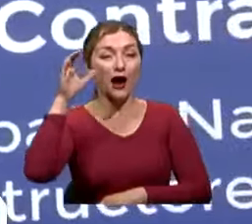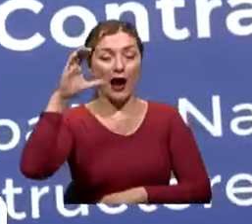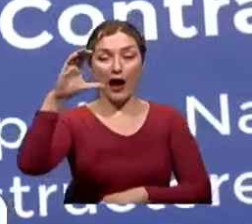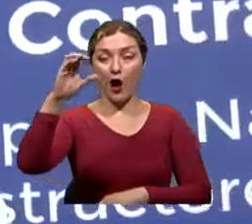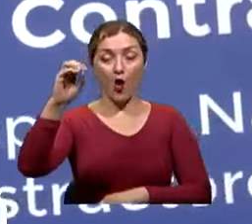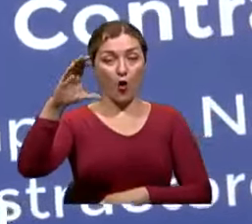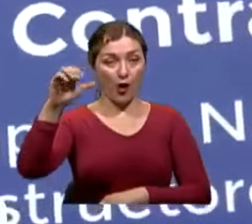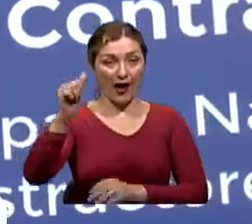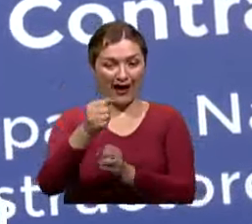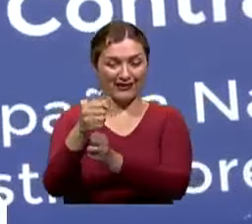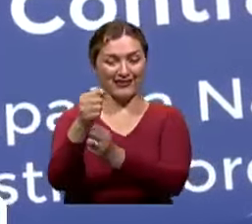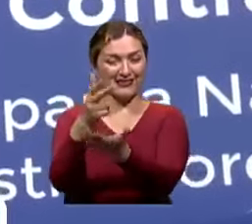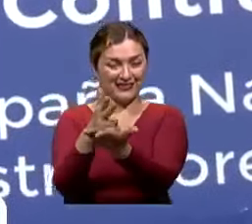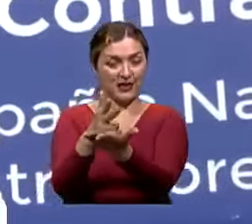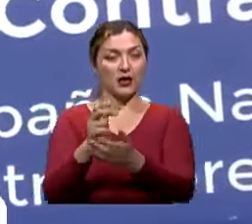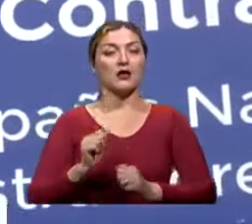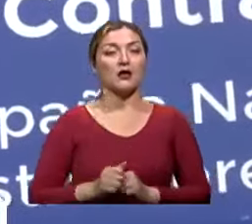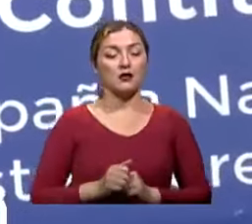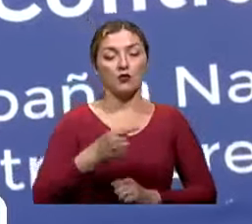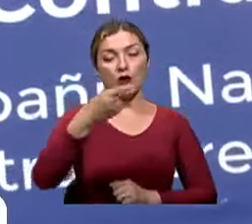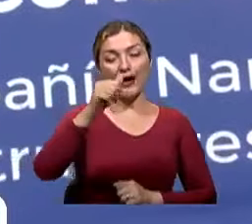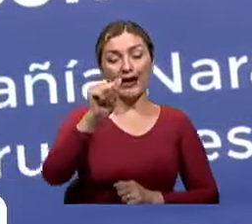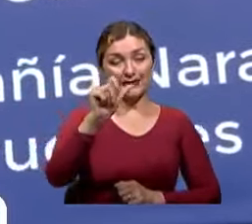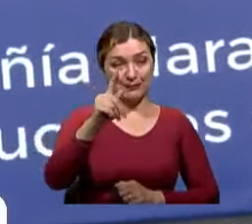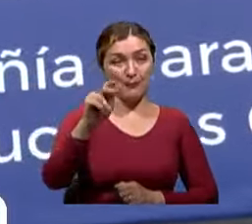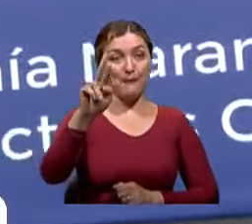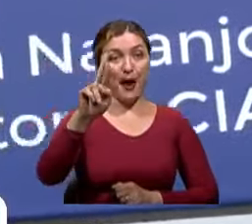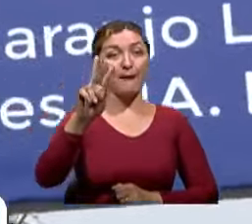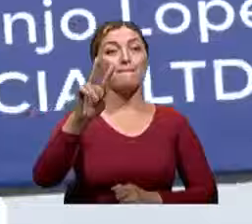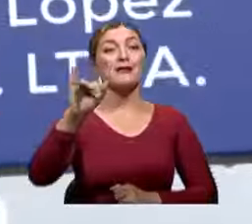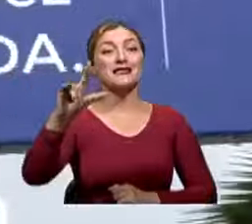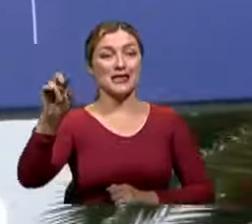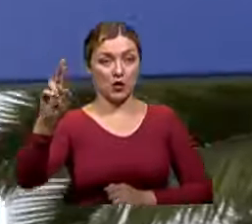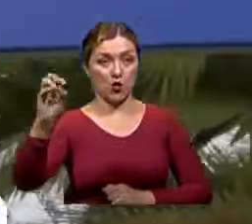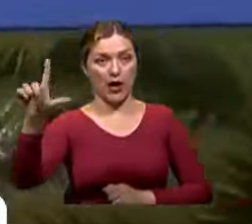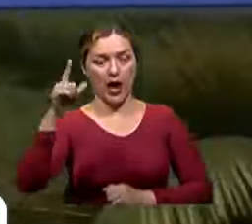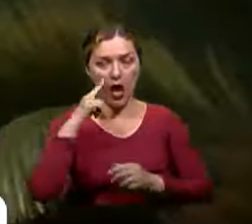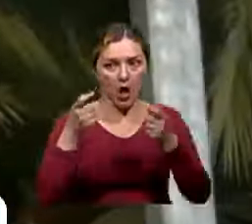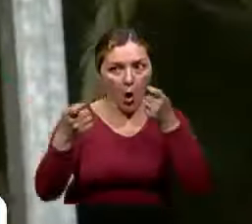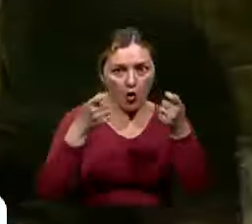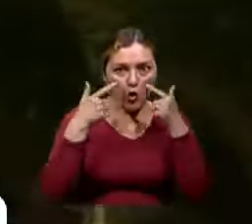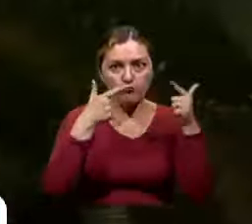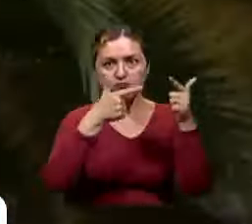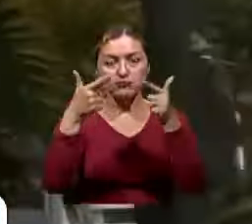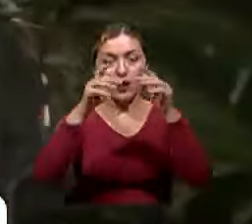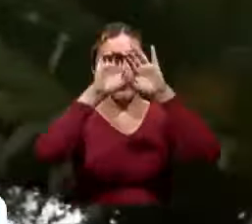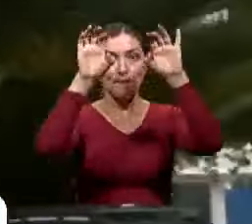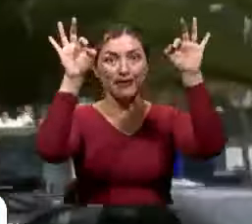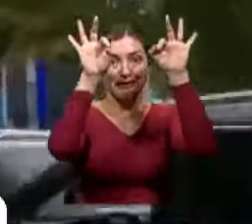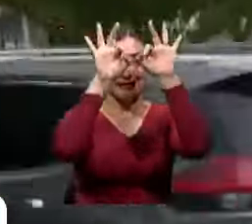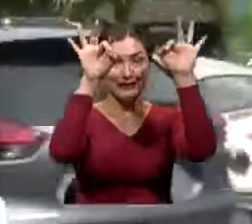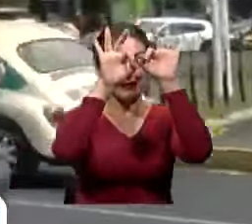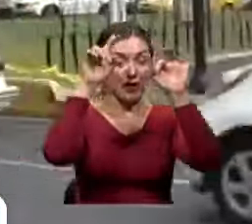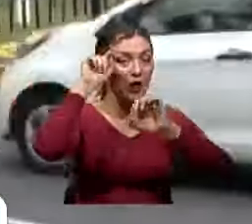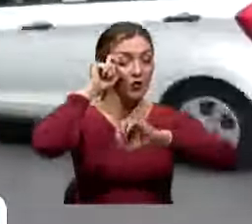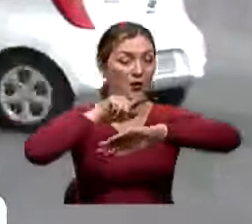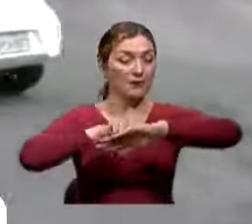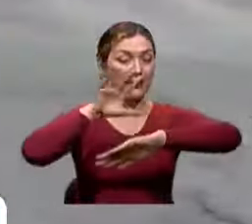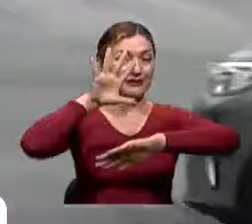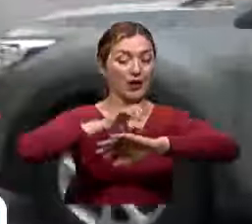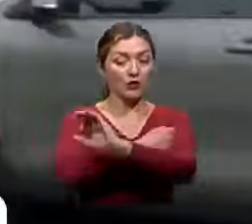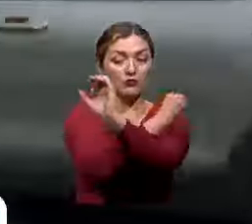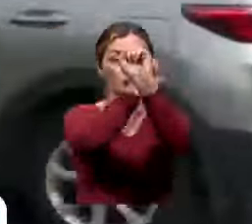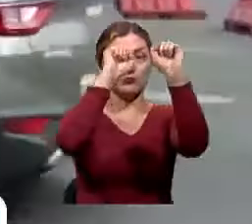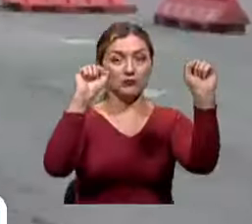Villaruel, tomando en cuenta que a esa hora que salen, de acuerdo a la planificación prevista por la empresa eléctrica, recordar que entre las 5 de la